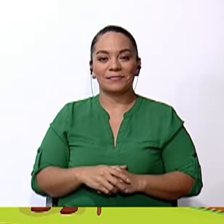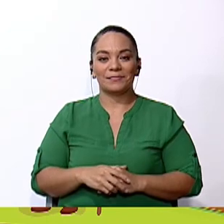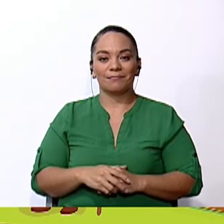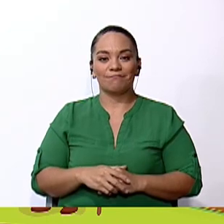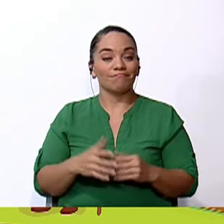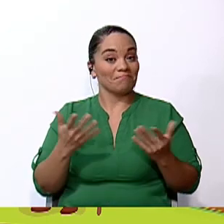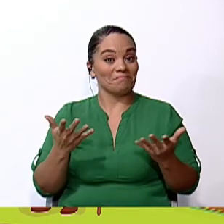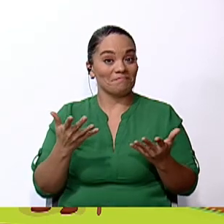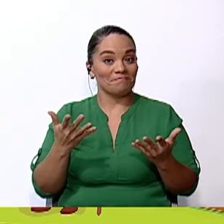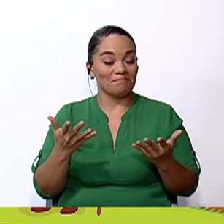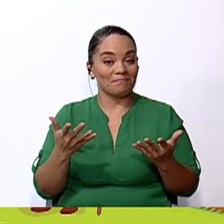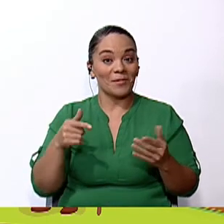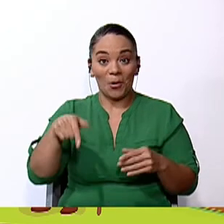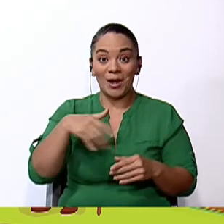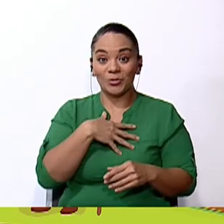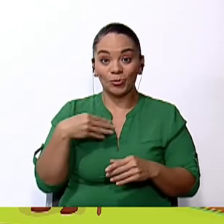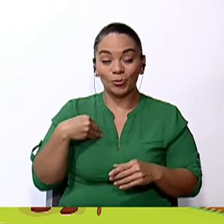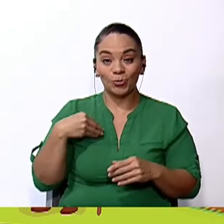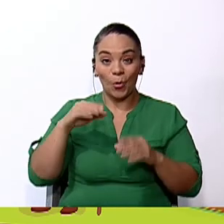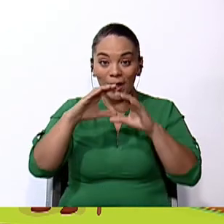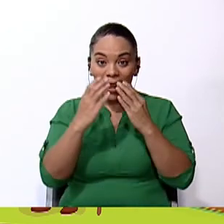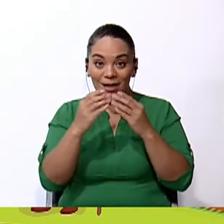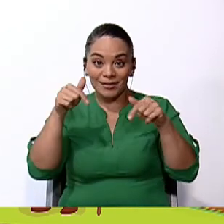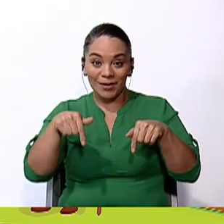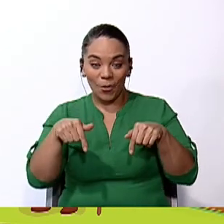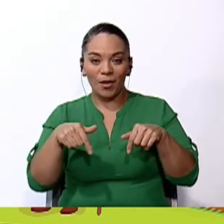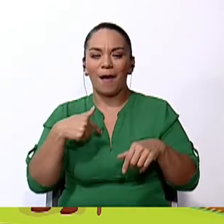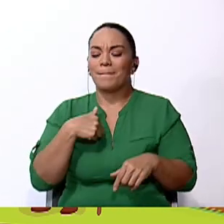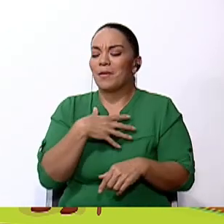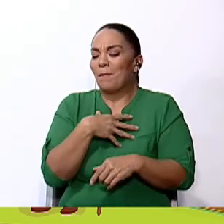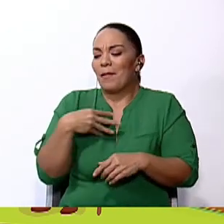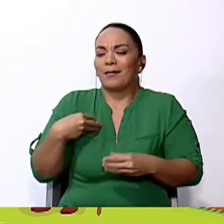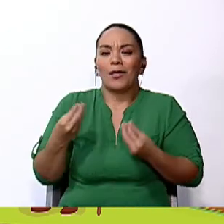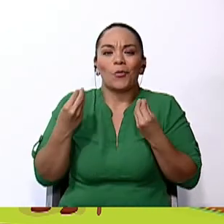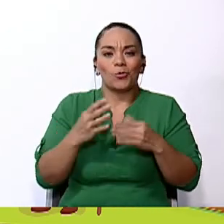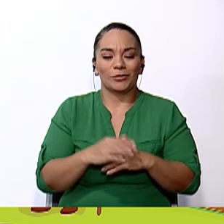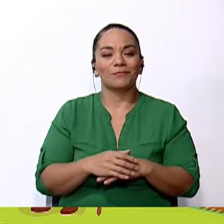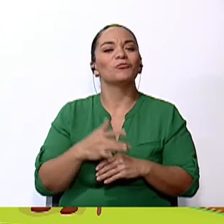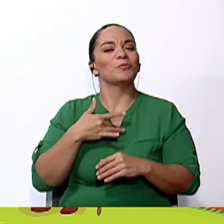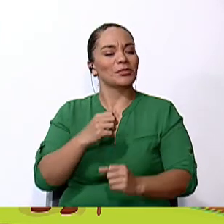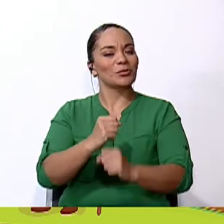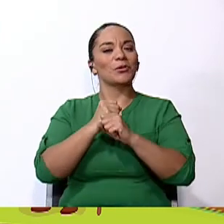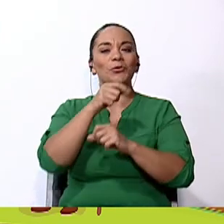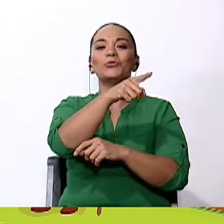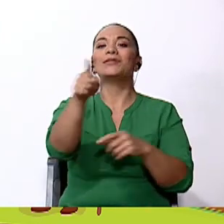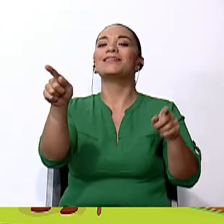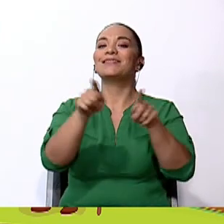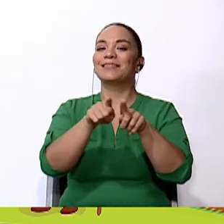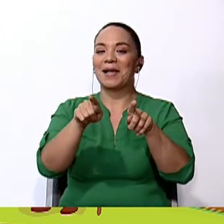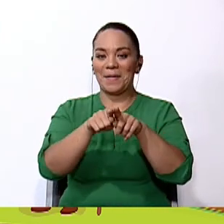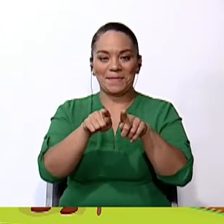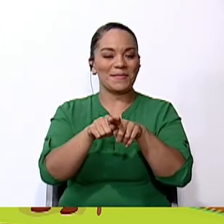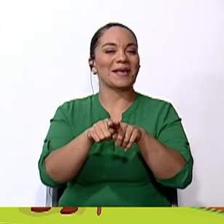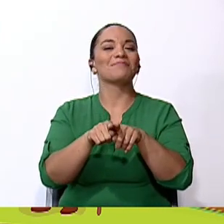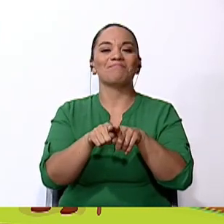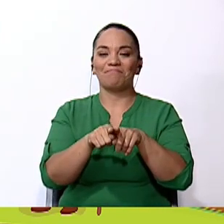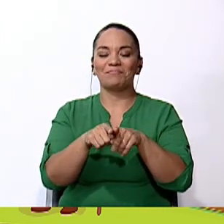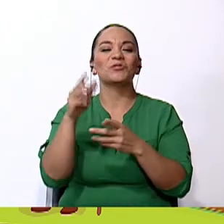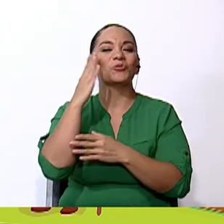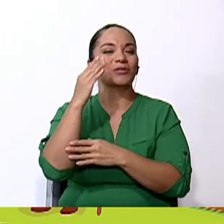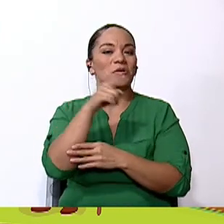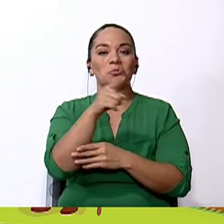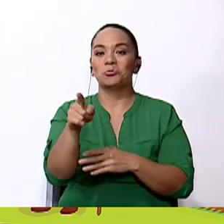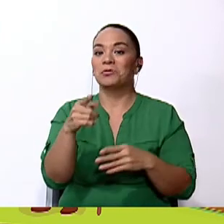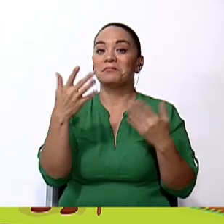¿Qué les ha parecido la lección de hoy? Pues a mí me ha encantado y estoy segura que ustedes ya no se van a limitar cuando